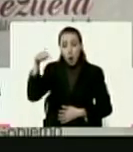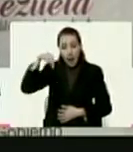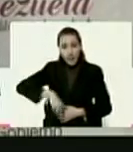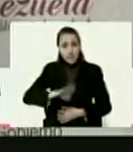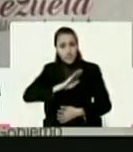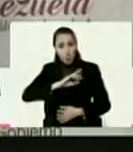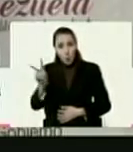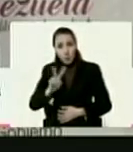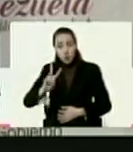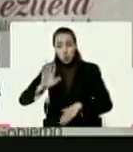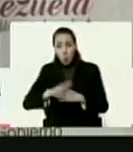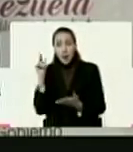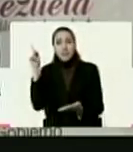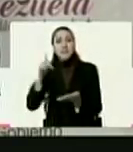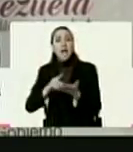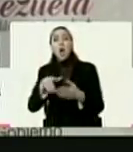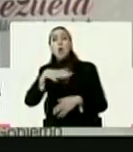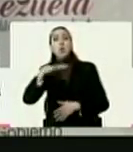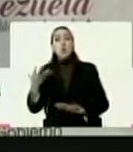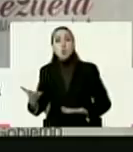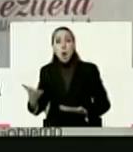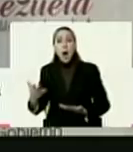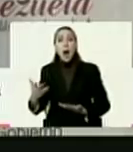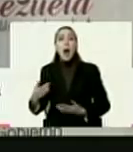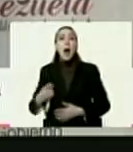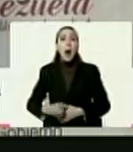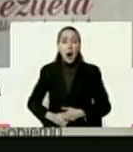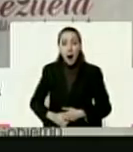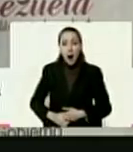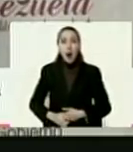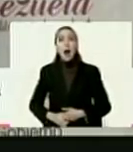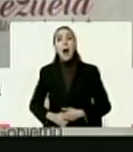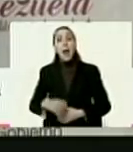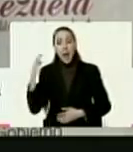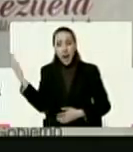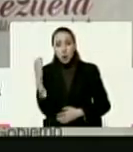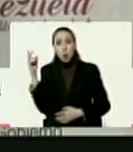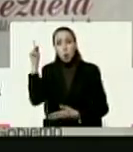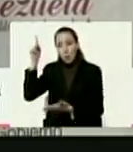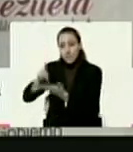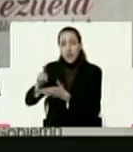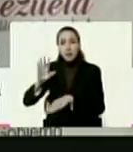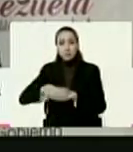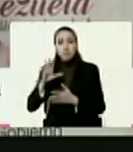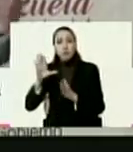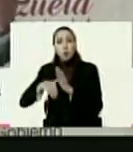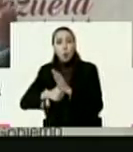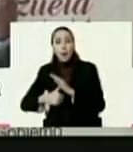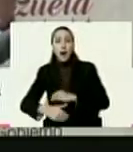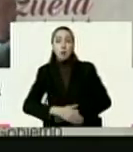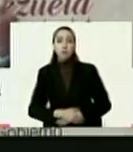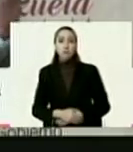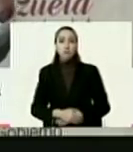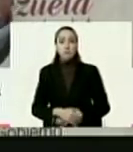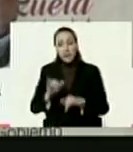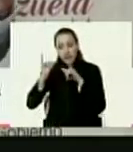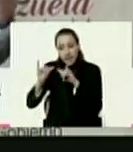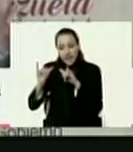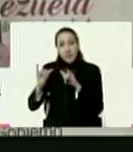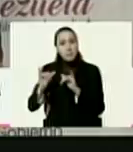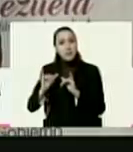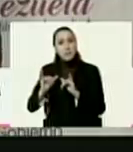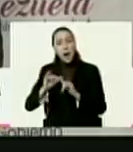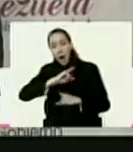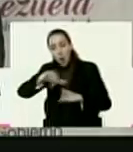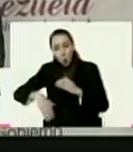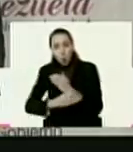que está situada en nuestra hermana República de Colombia. Y ya de las mismas filas del señor